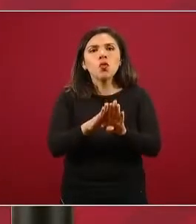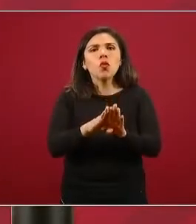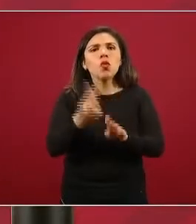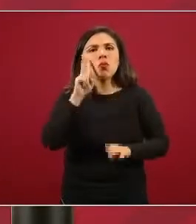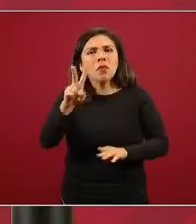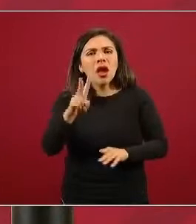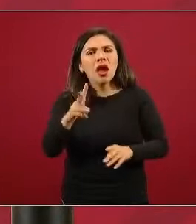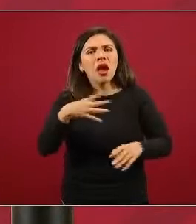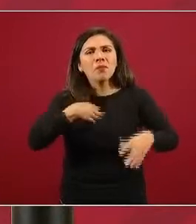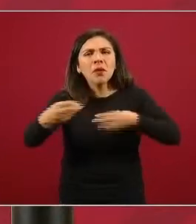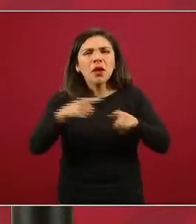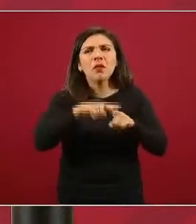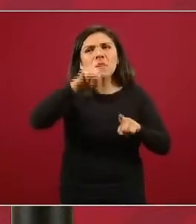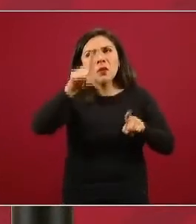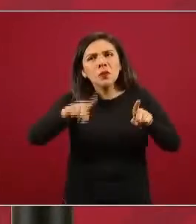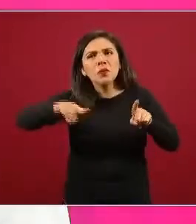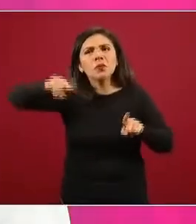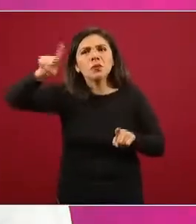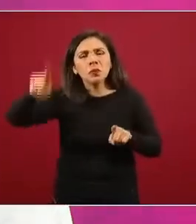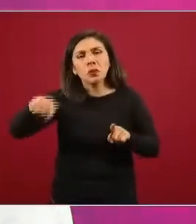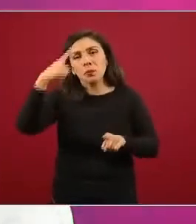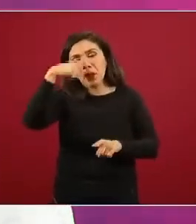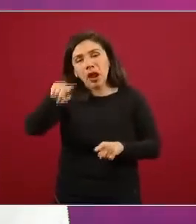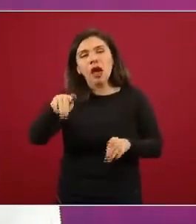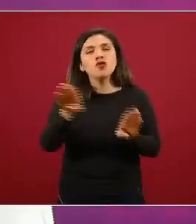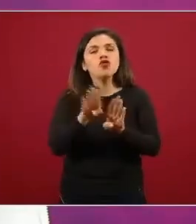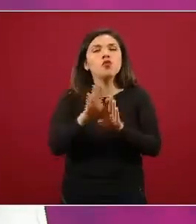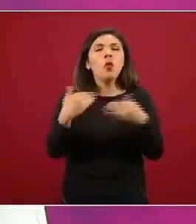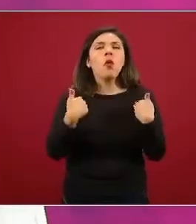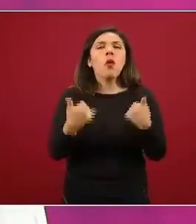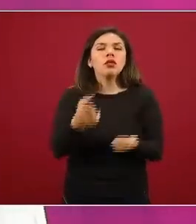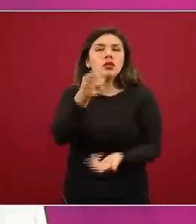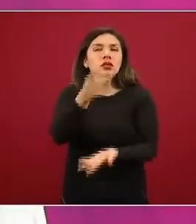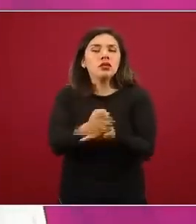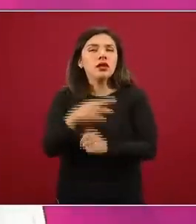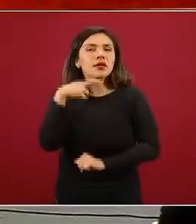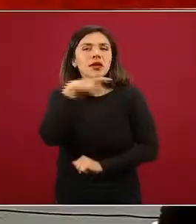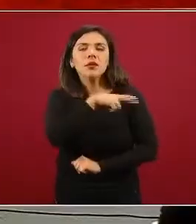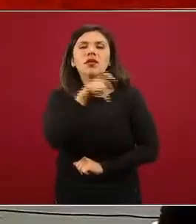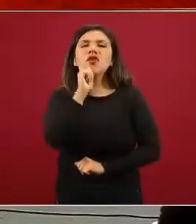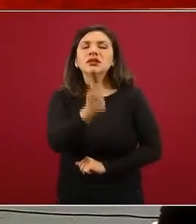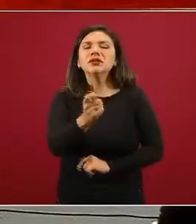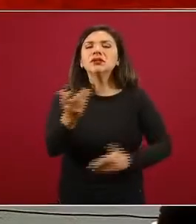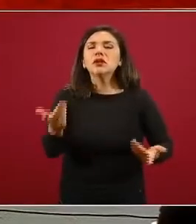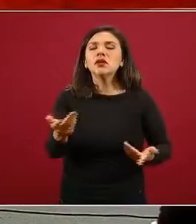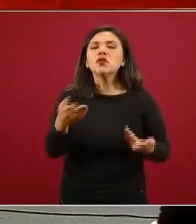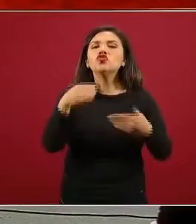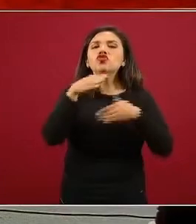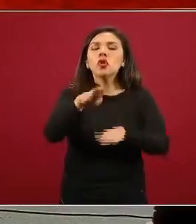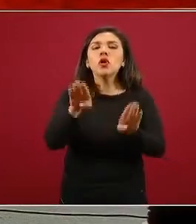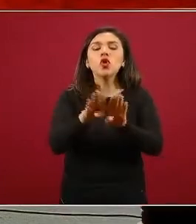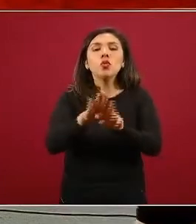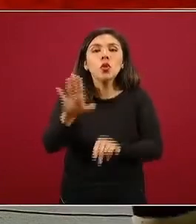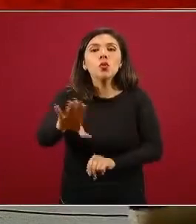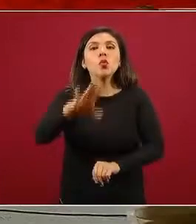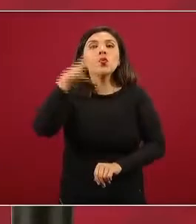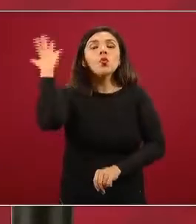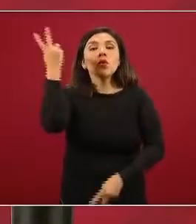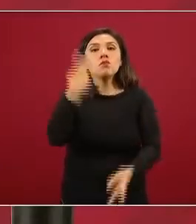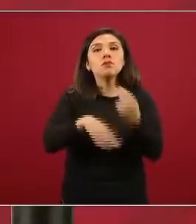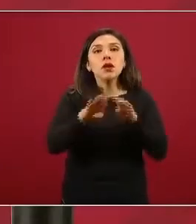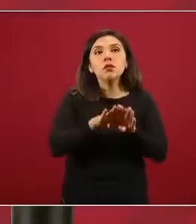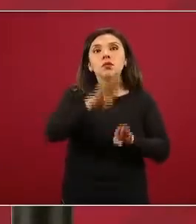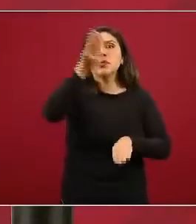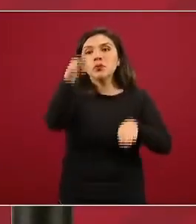curvas epidémicas para una pronta referencia respecto a la velocidad a la que crecen las